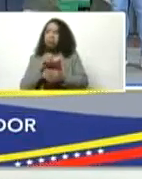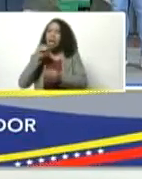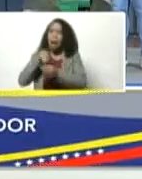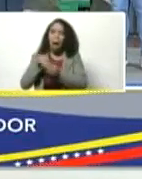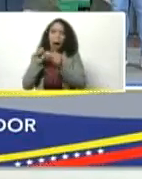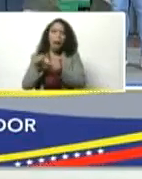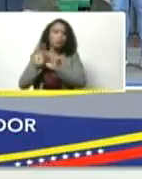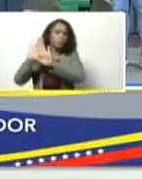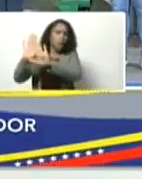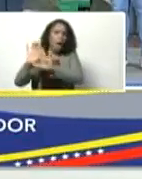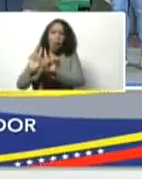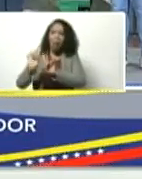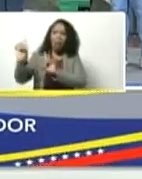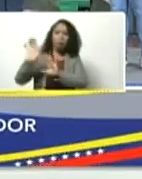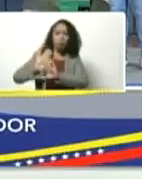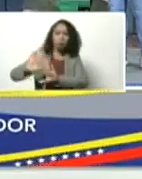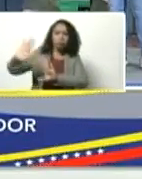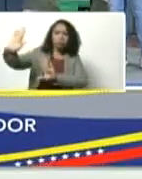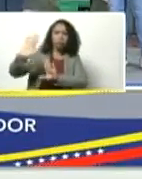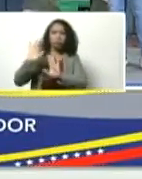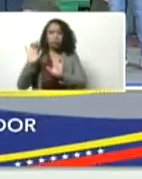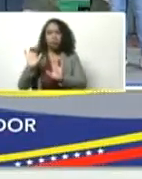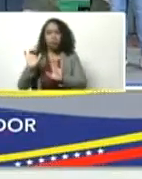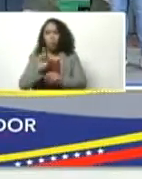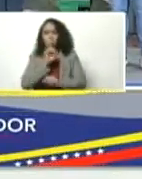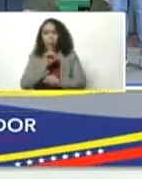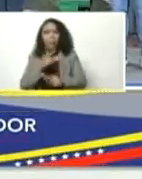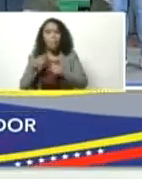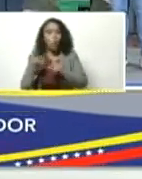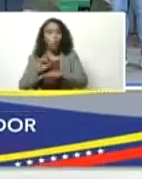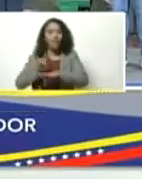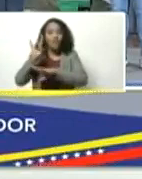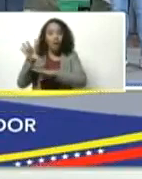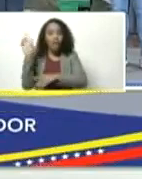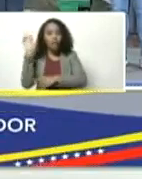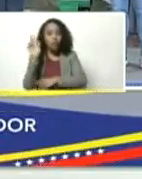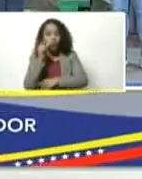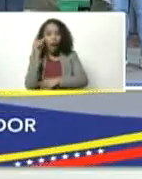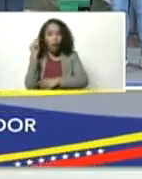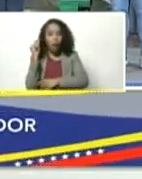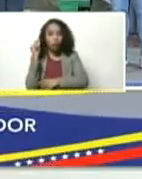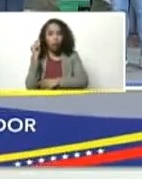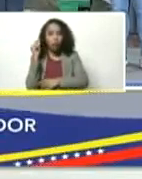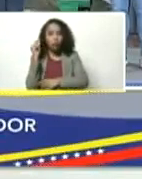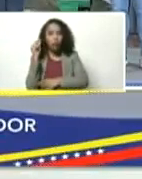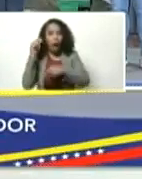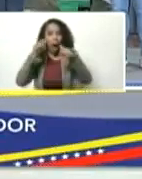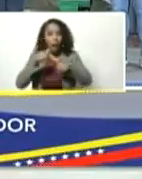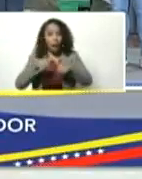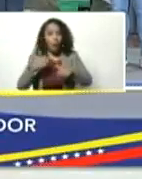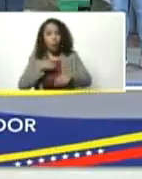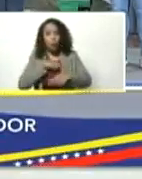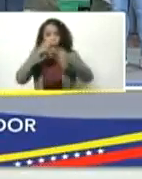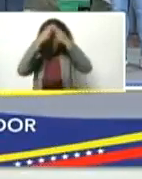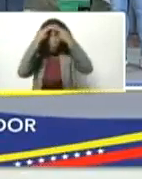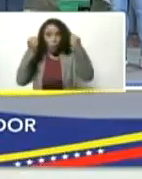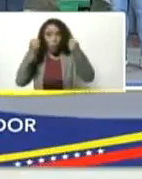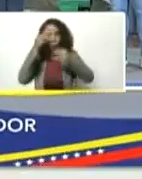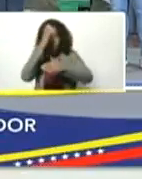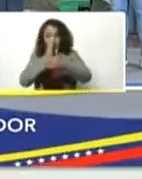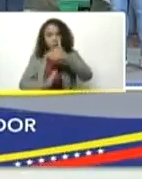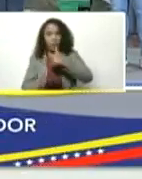calladito. Quédate por allá calladita. Pero deja que los venezolanos y las venezolanas, aquí con nuestra inocencia, nuestra